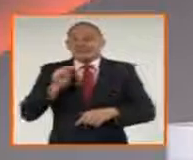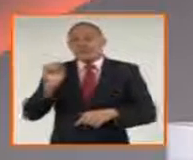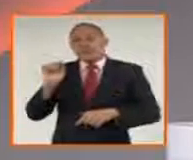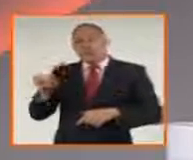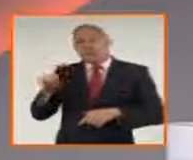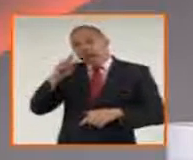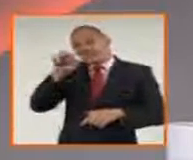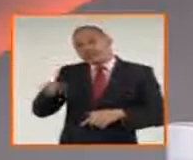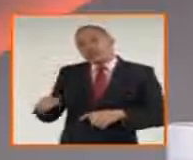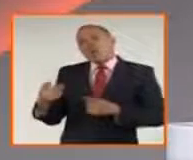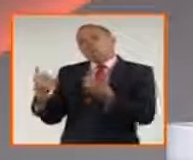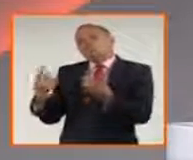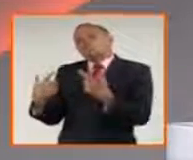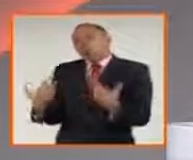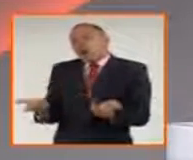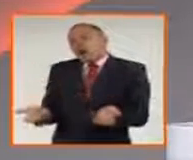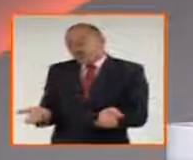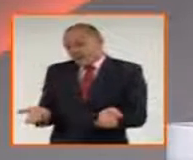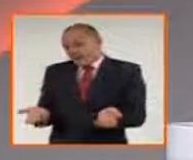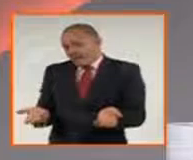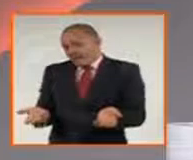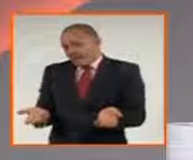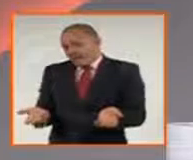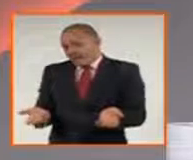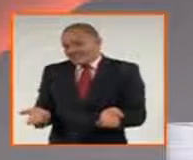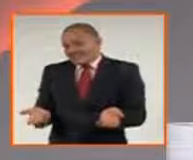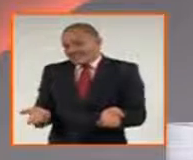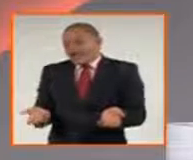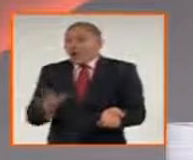las posibilidades económicas del alimentante.